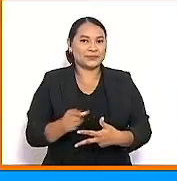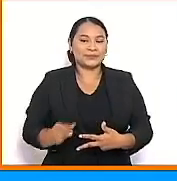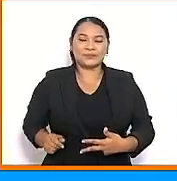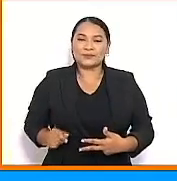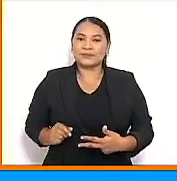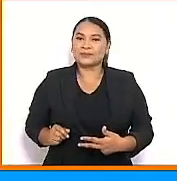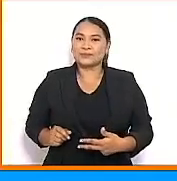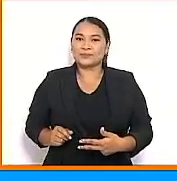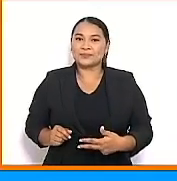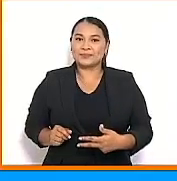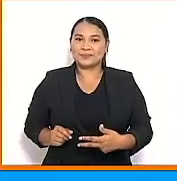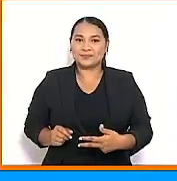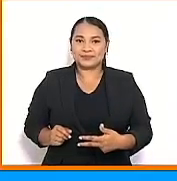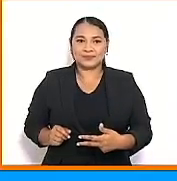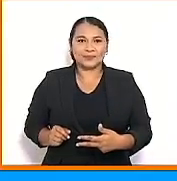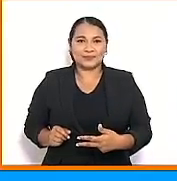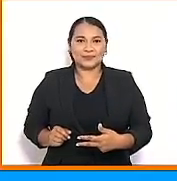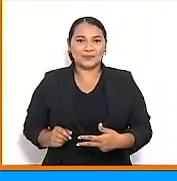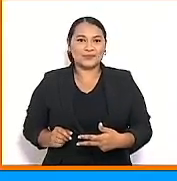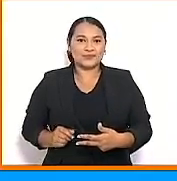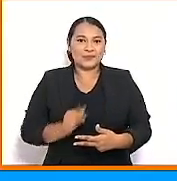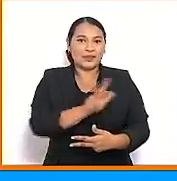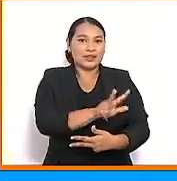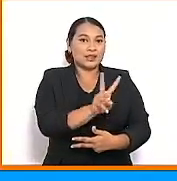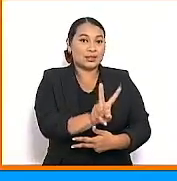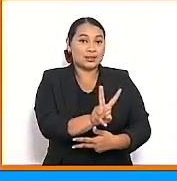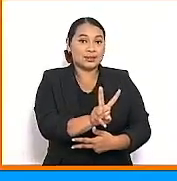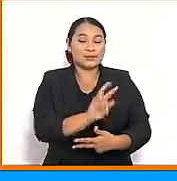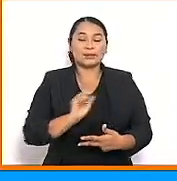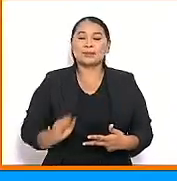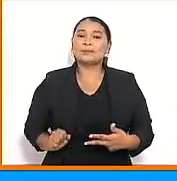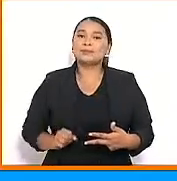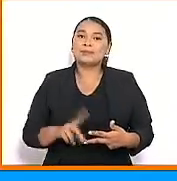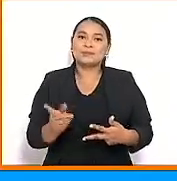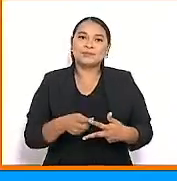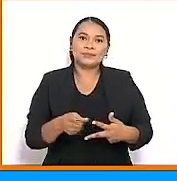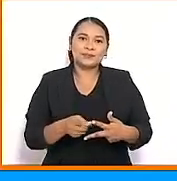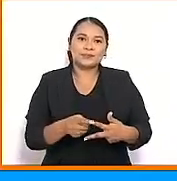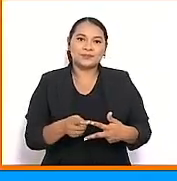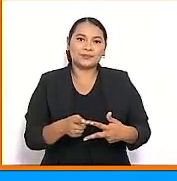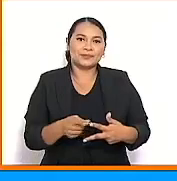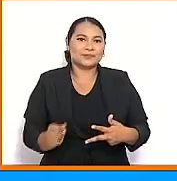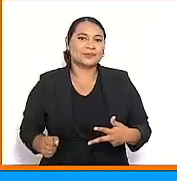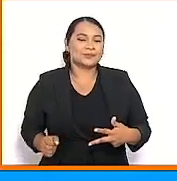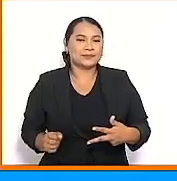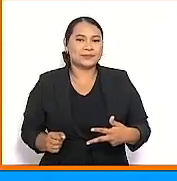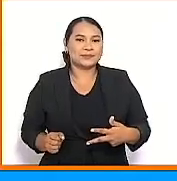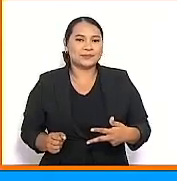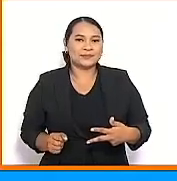es el 32. Segundo número favorecido,